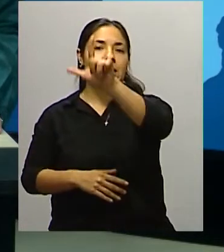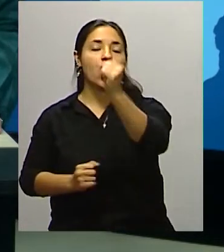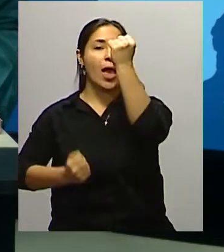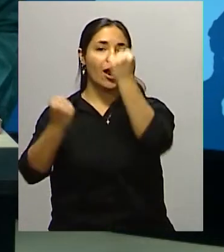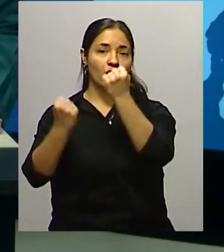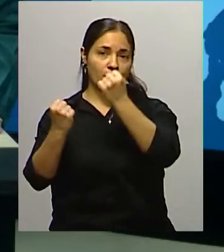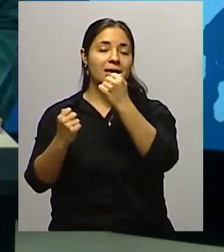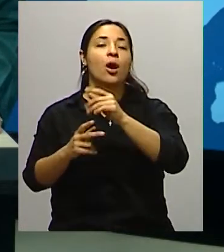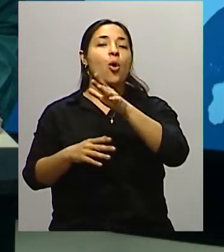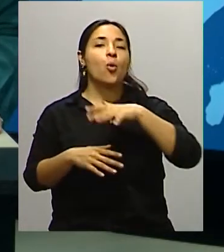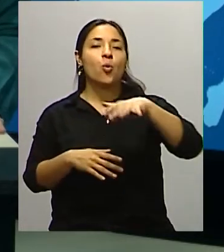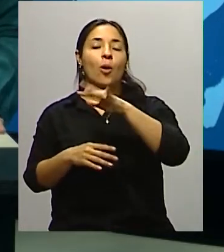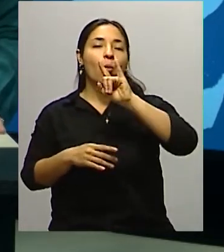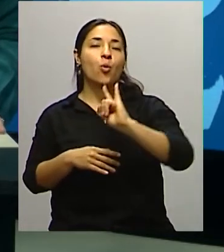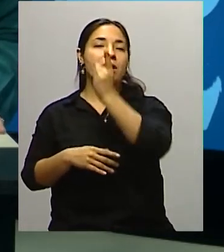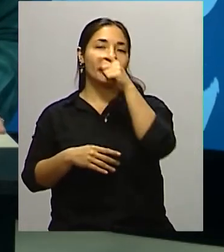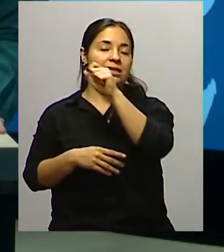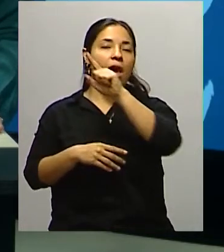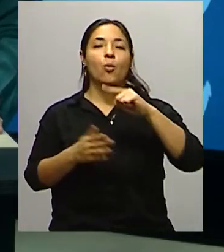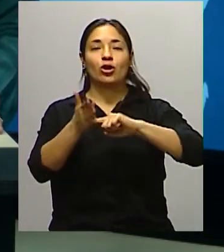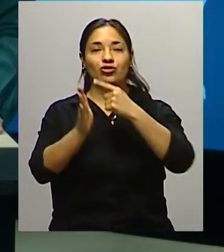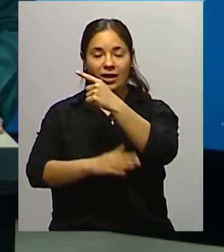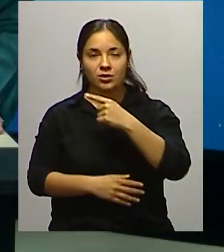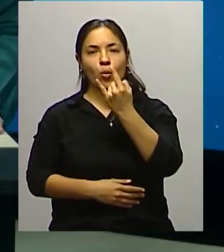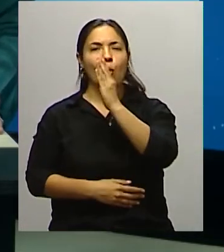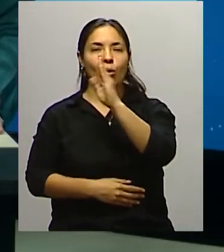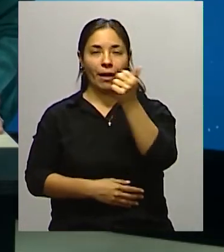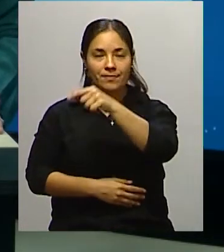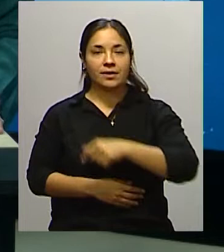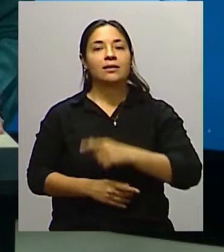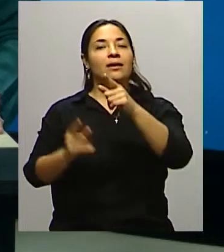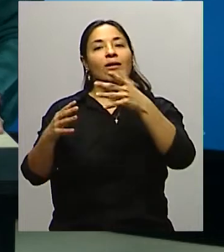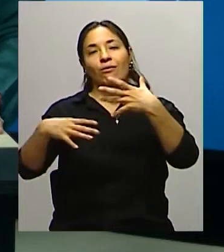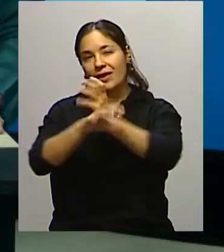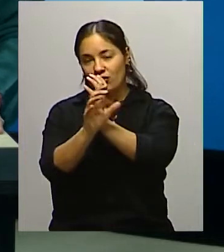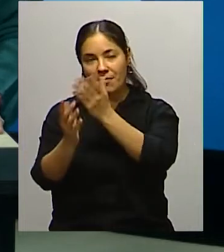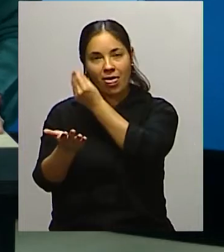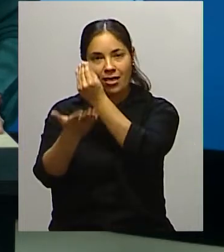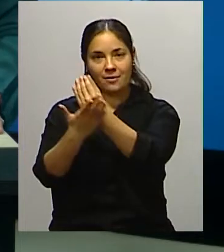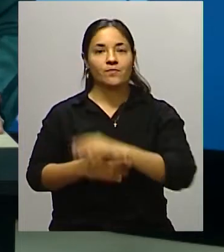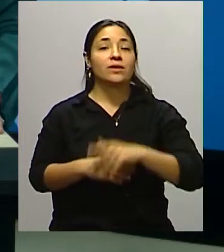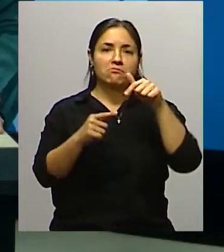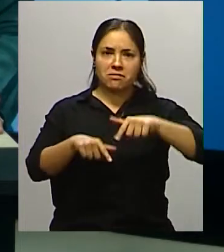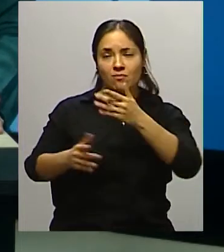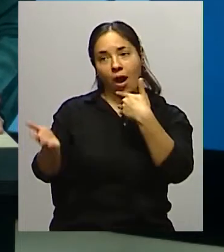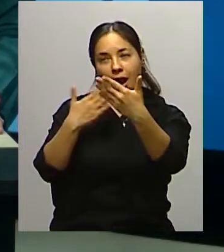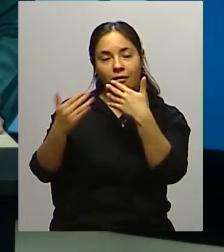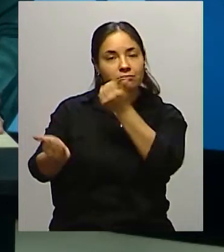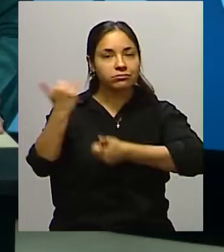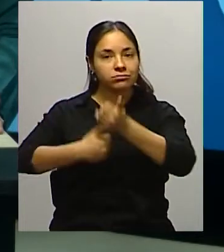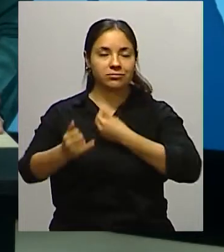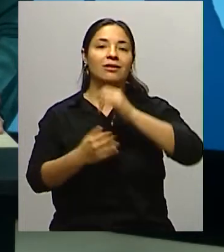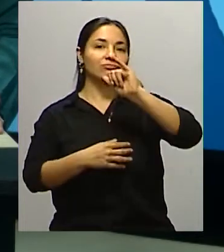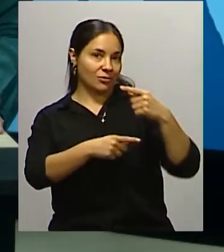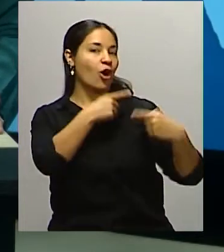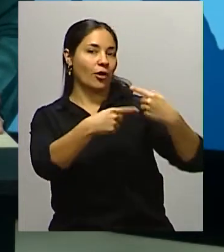de la UBA, a quien tenemos ahí en videollamada. ¿Y con quién vamos a seguir obviamente hablando, no, Mario? Totalmente, y seguiremos